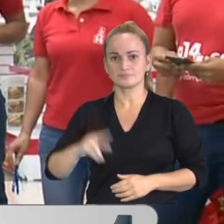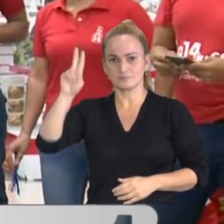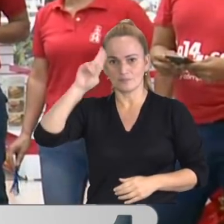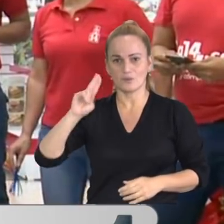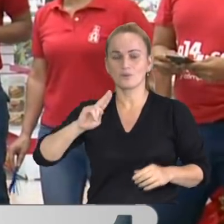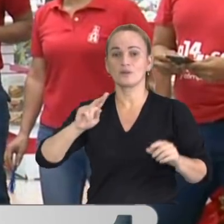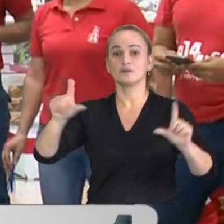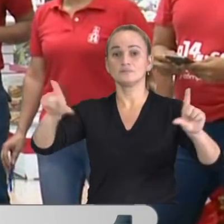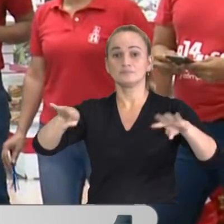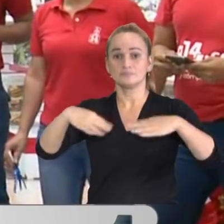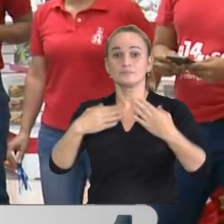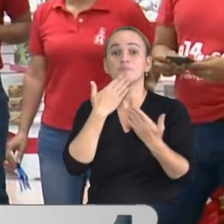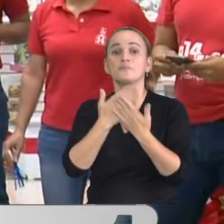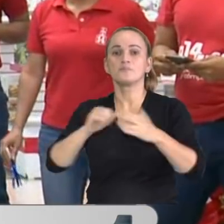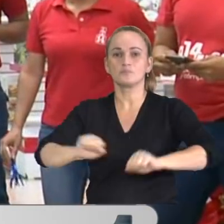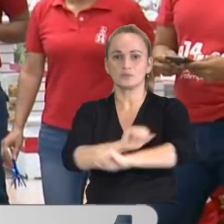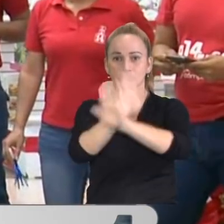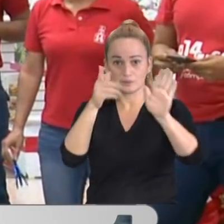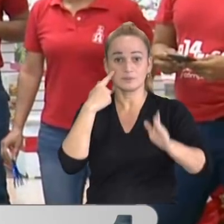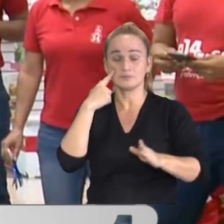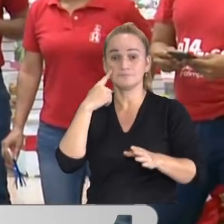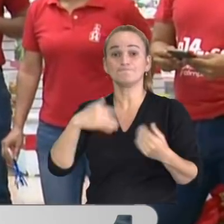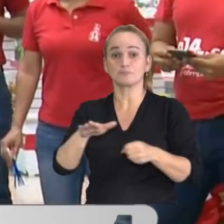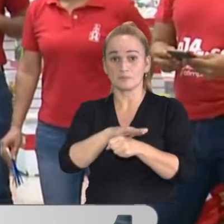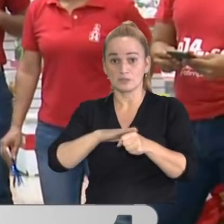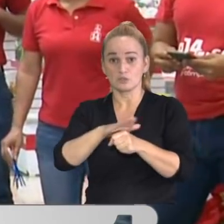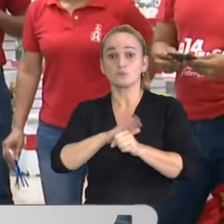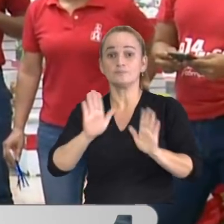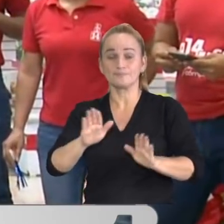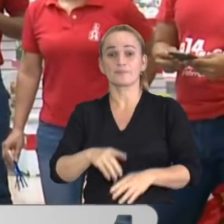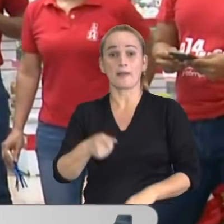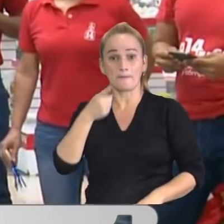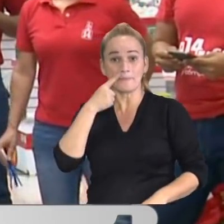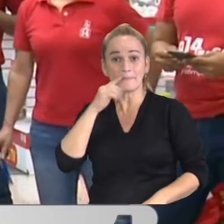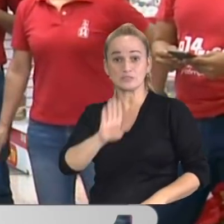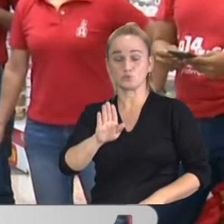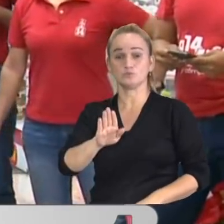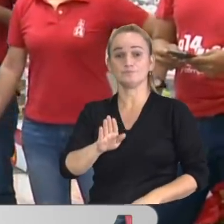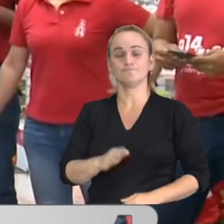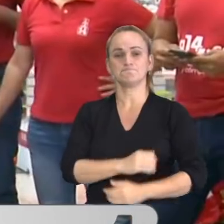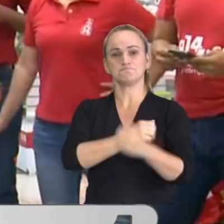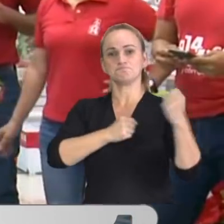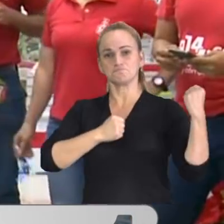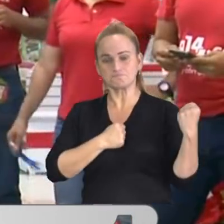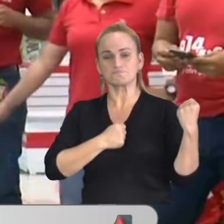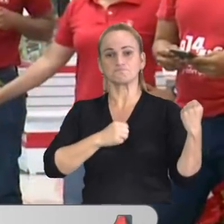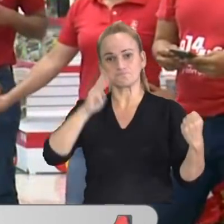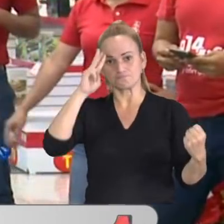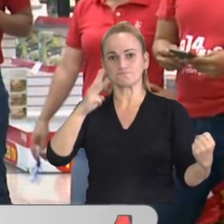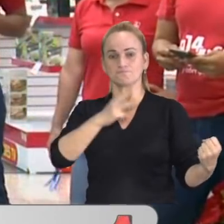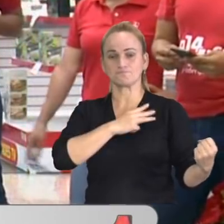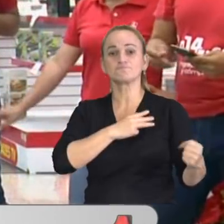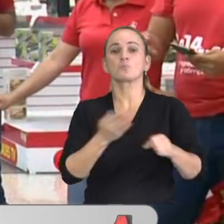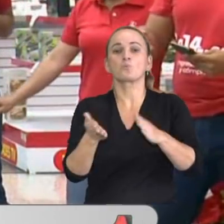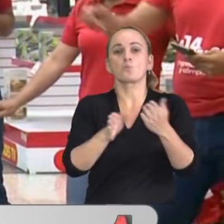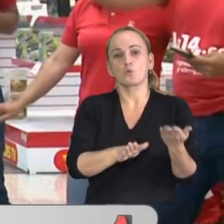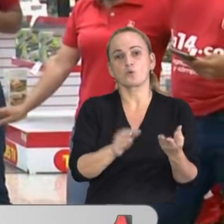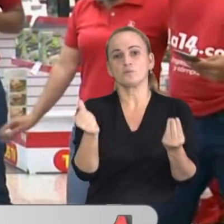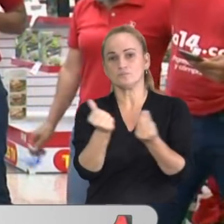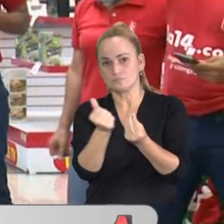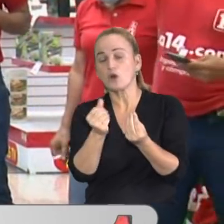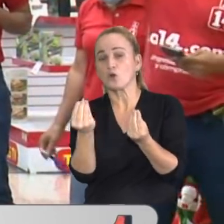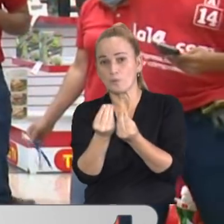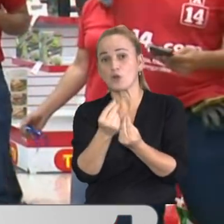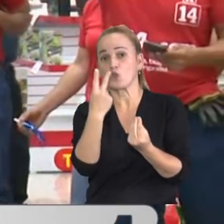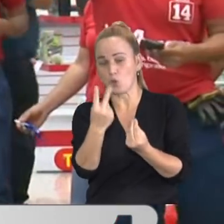Hola Luisa, televidentes, muy buenos días. Se trata del padre del soldado regular Kevin René Martínez. Él falleció junto a otros dos soldados